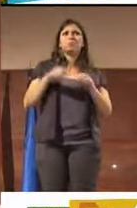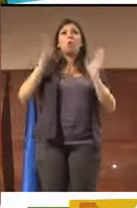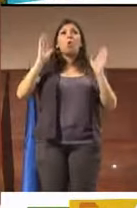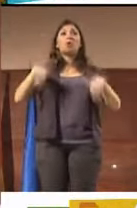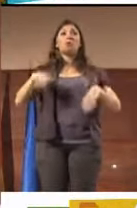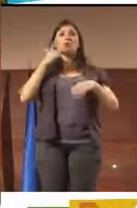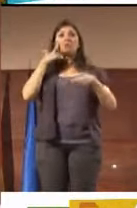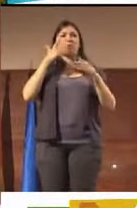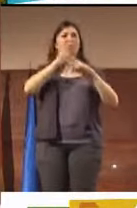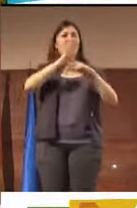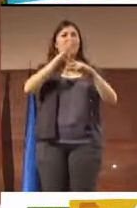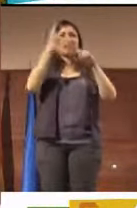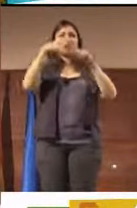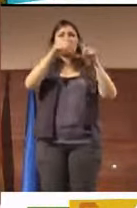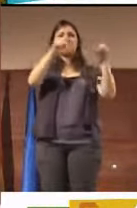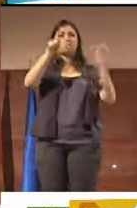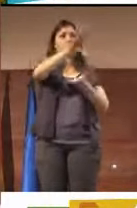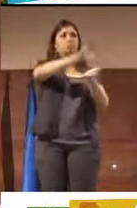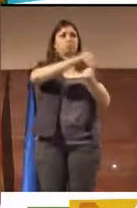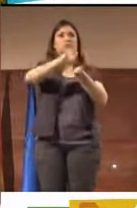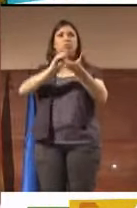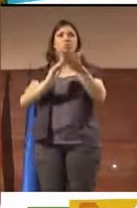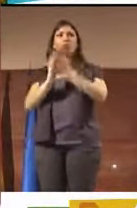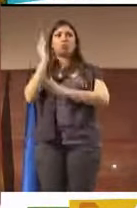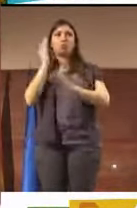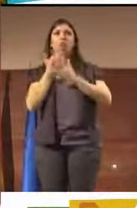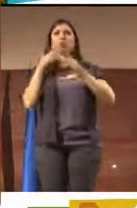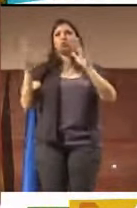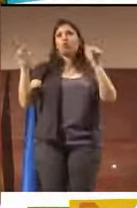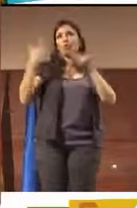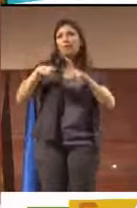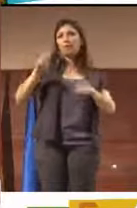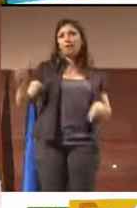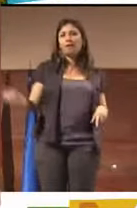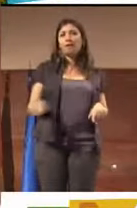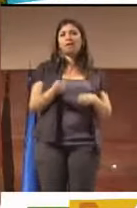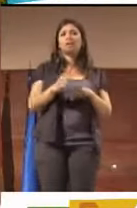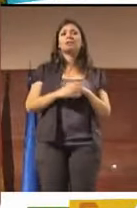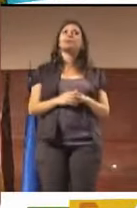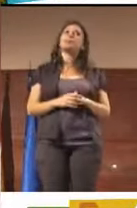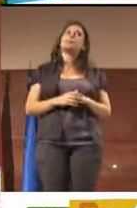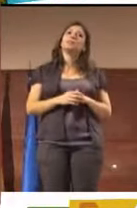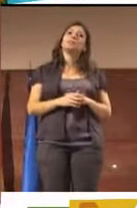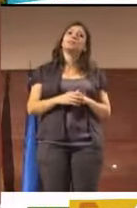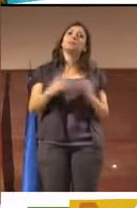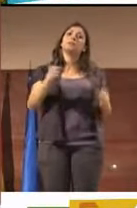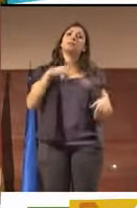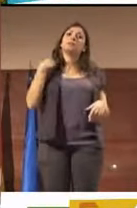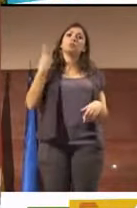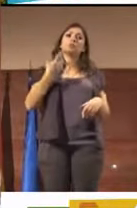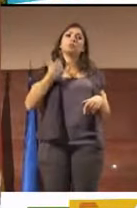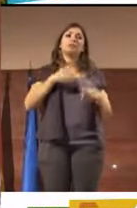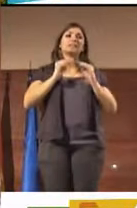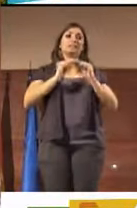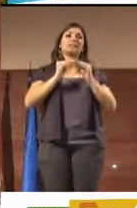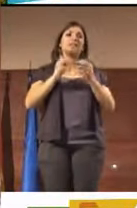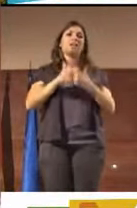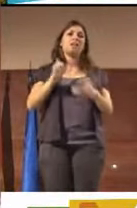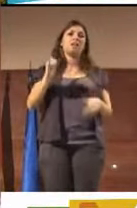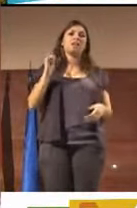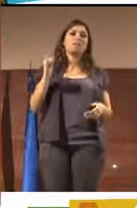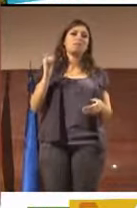productos para poder ofrecer, como decía antes, novedades, ¿no? Bueno, Armón Hedero, creo que lo tenemos instalado, ¿eh? Bueno, esto